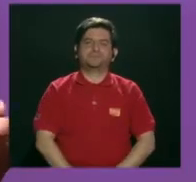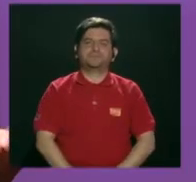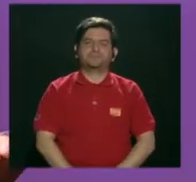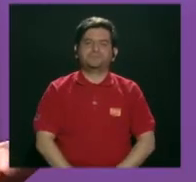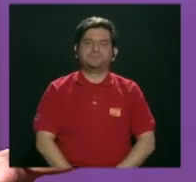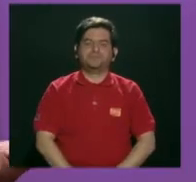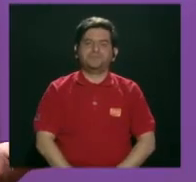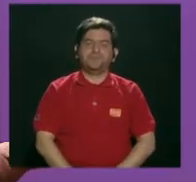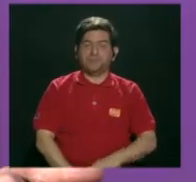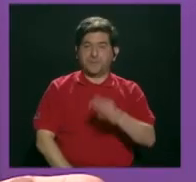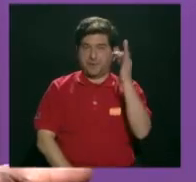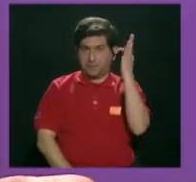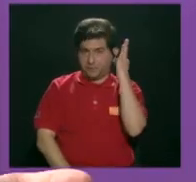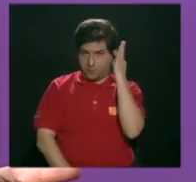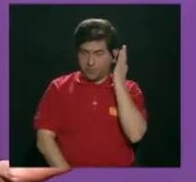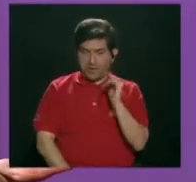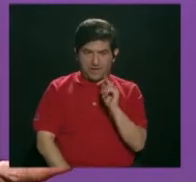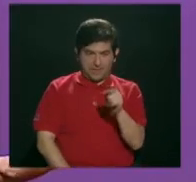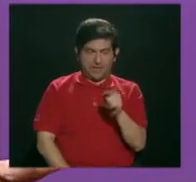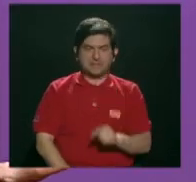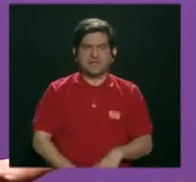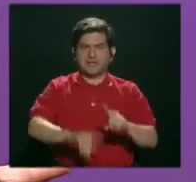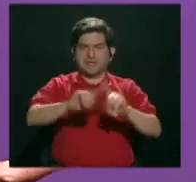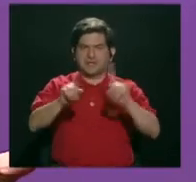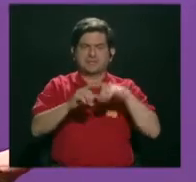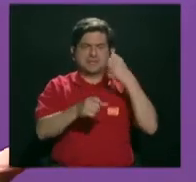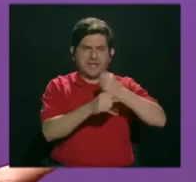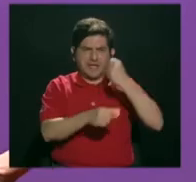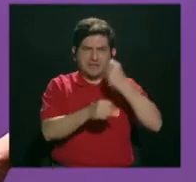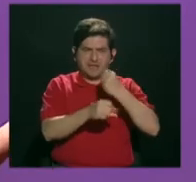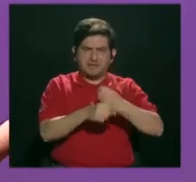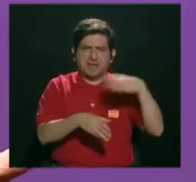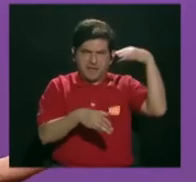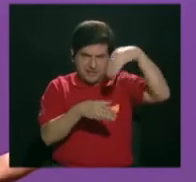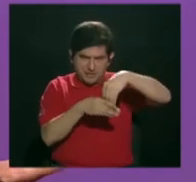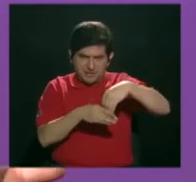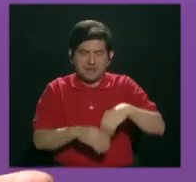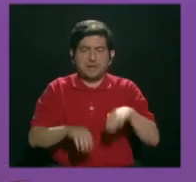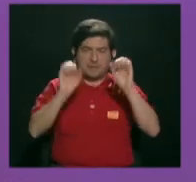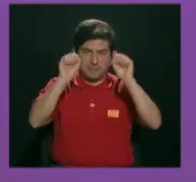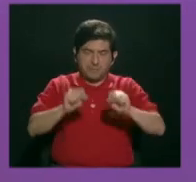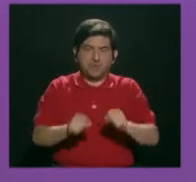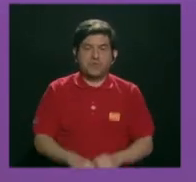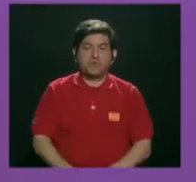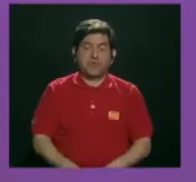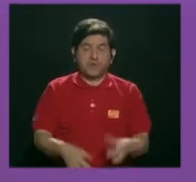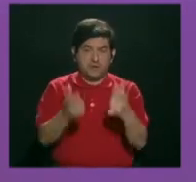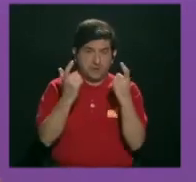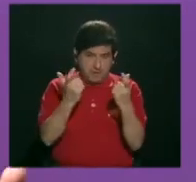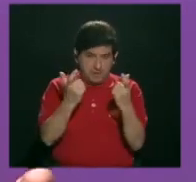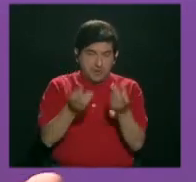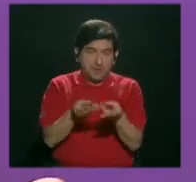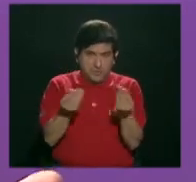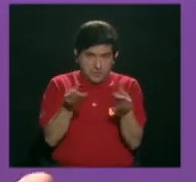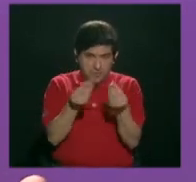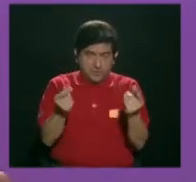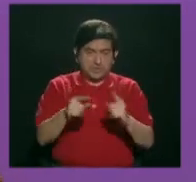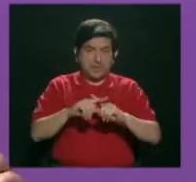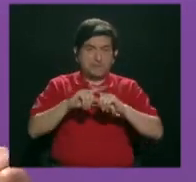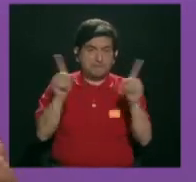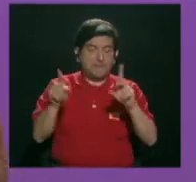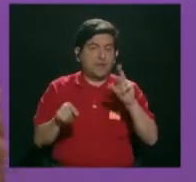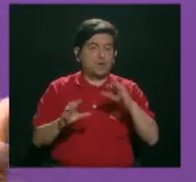fue que las mujeres se incorporaran a diferentes labores, también generadoras de ingresos, como decía Orfa, pero que